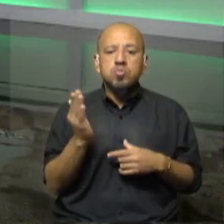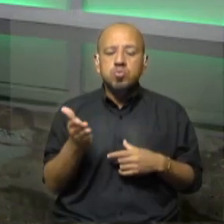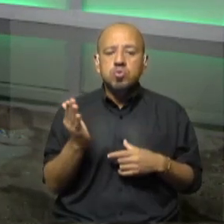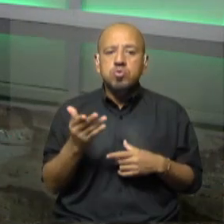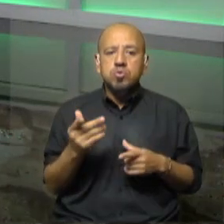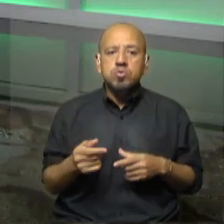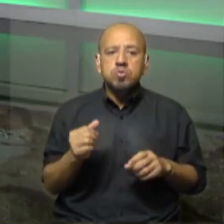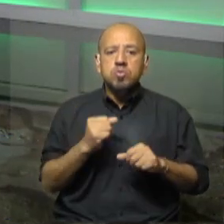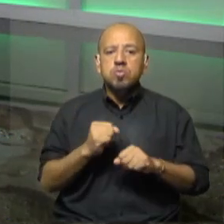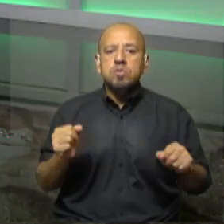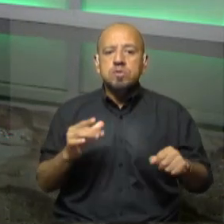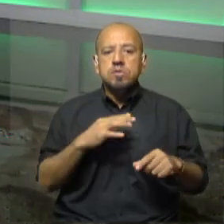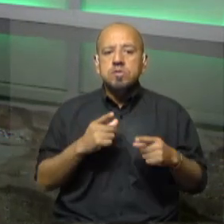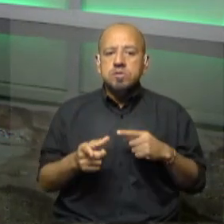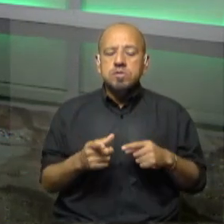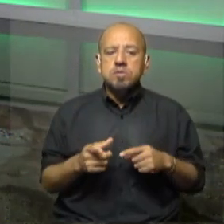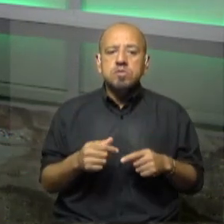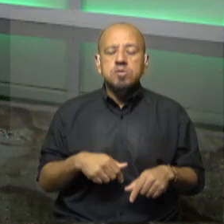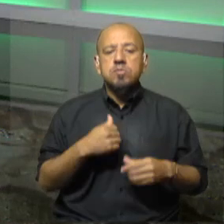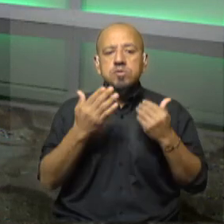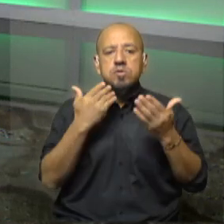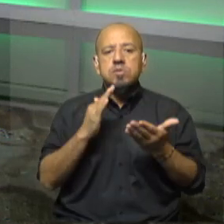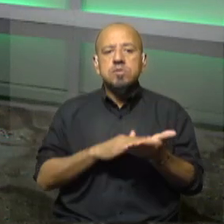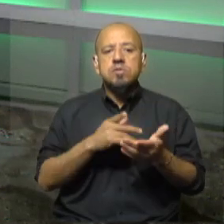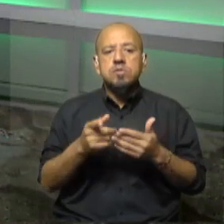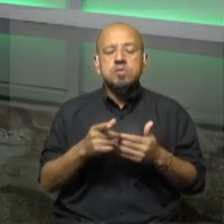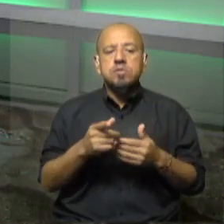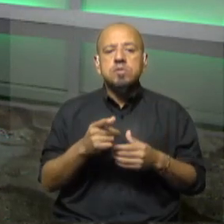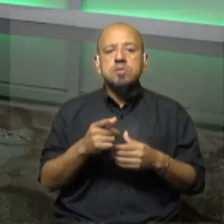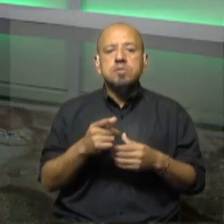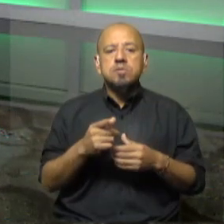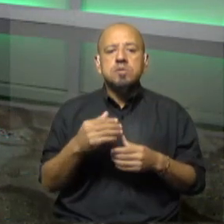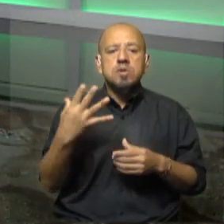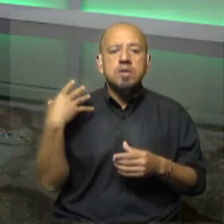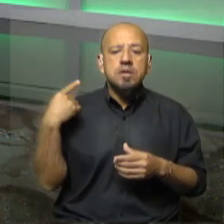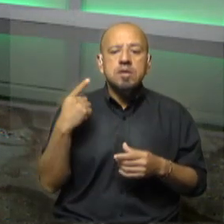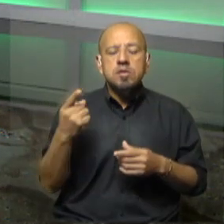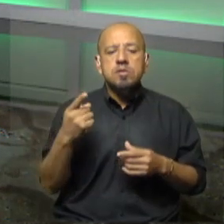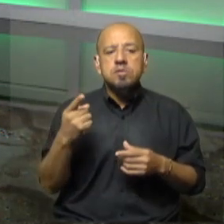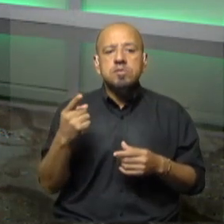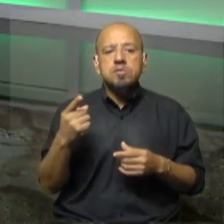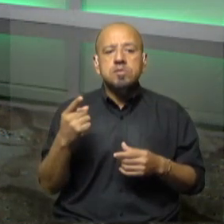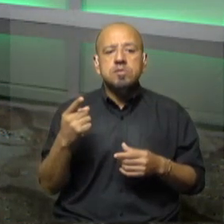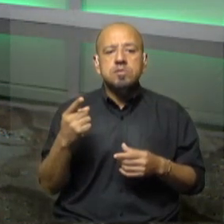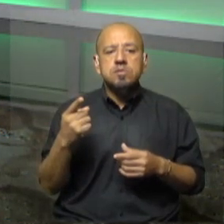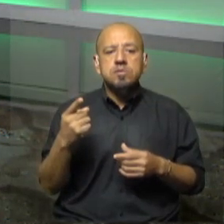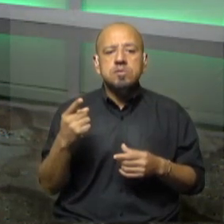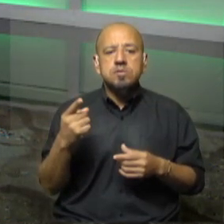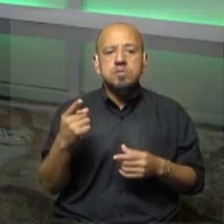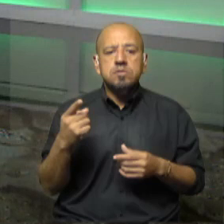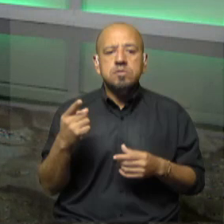llegar a impactar en el bolsillo. Estuvimos hablando con el jefe de desarrollo de la unidad de la